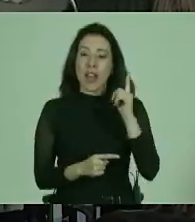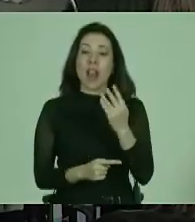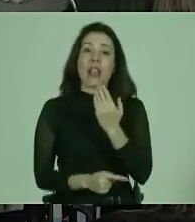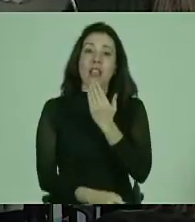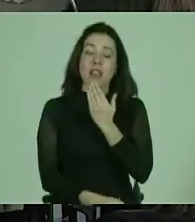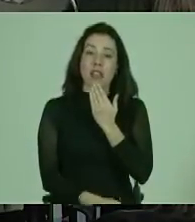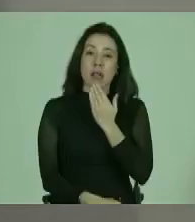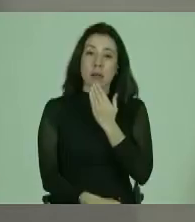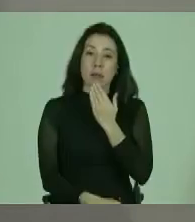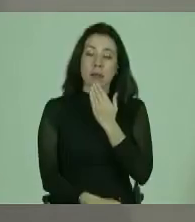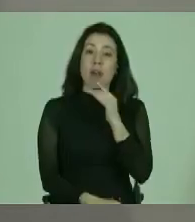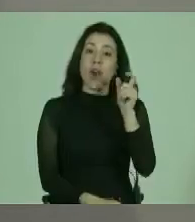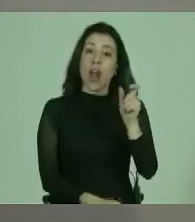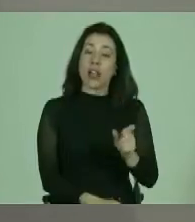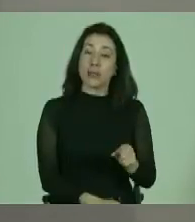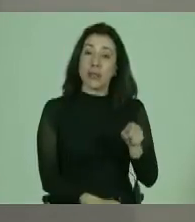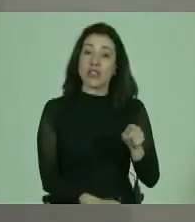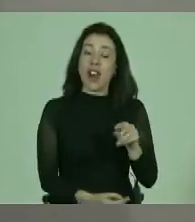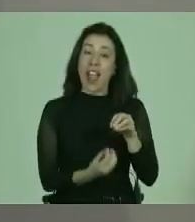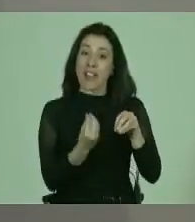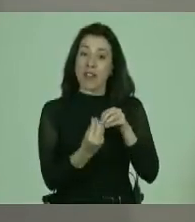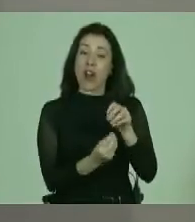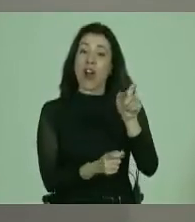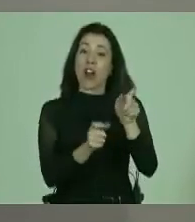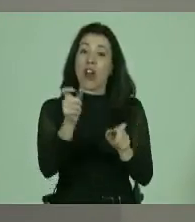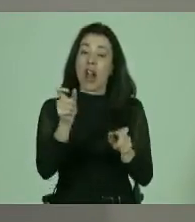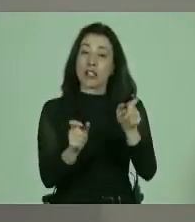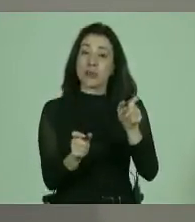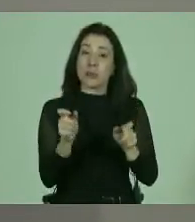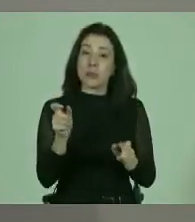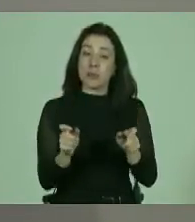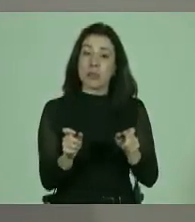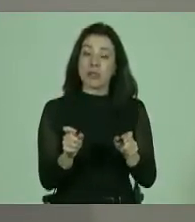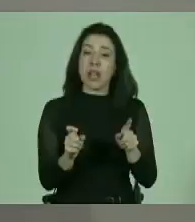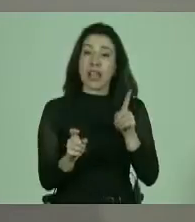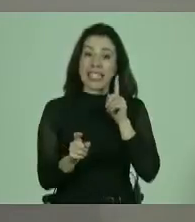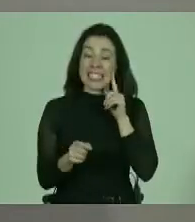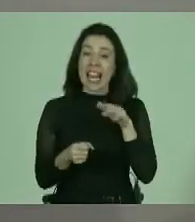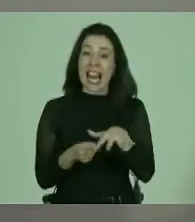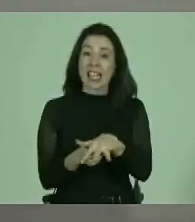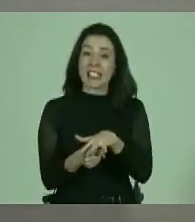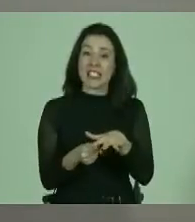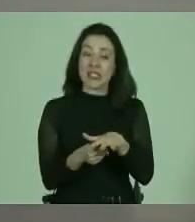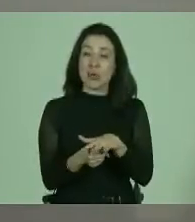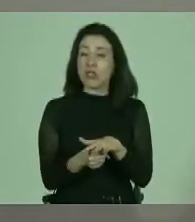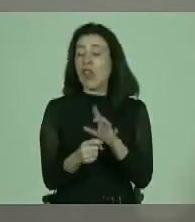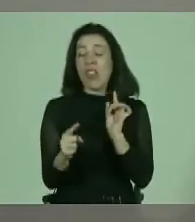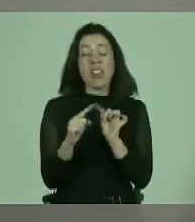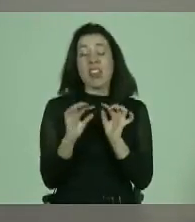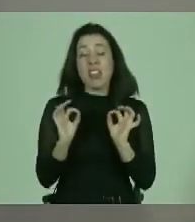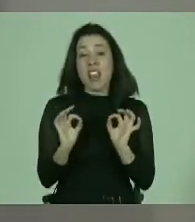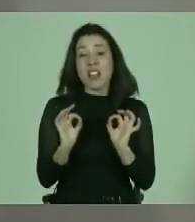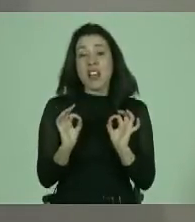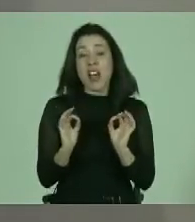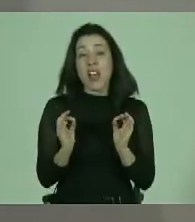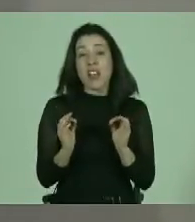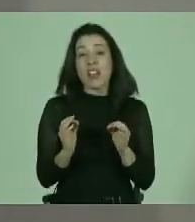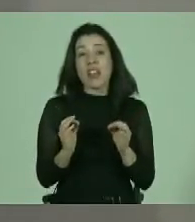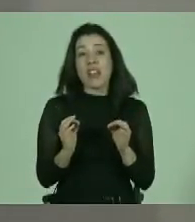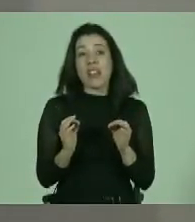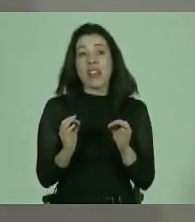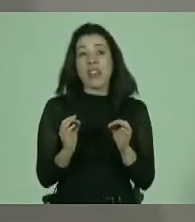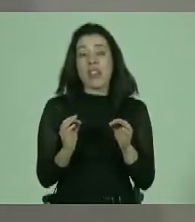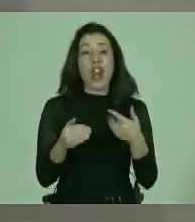supuesto con los afectados con aquellas personas que se encuentran en la situación directa de lo que estamos